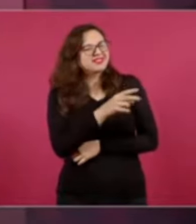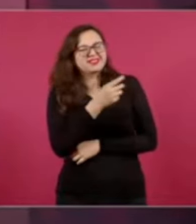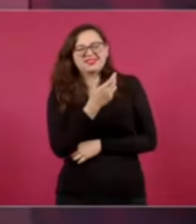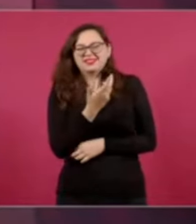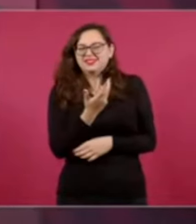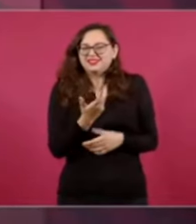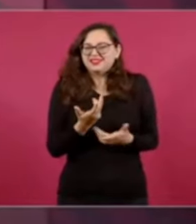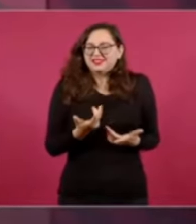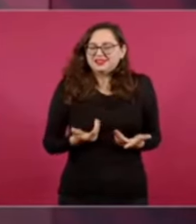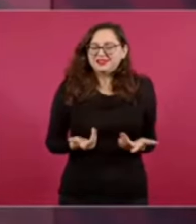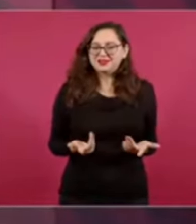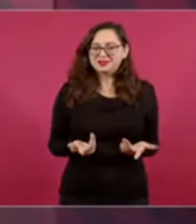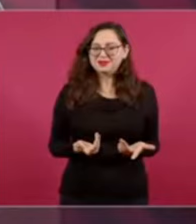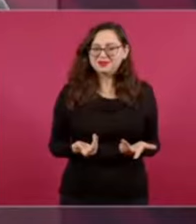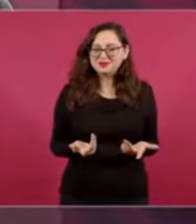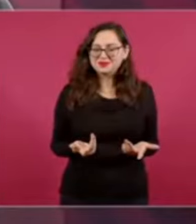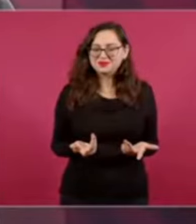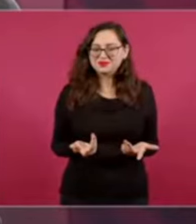Pero